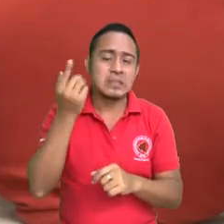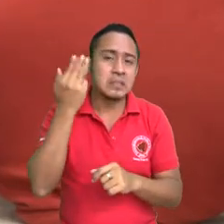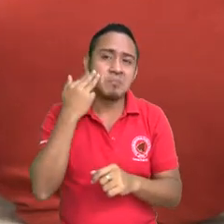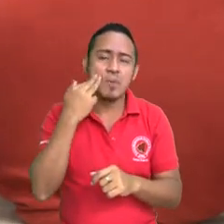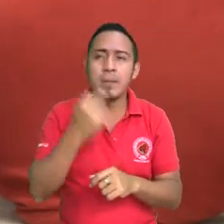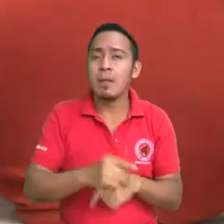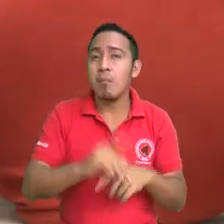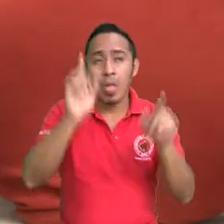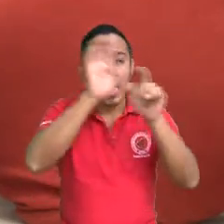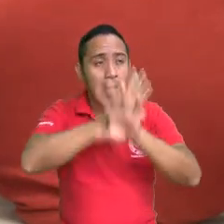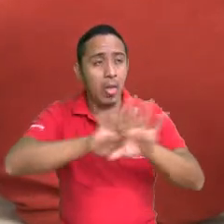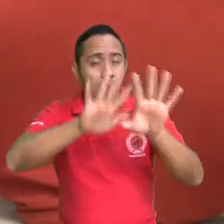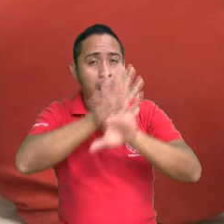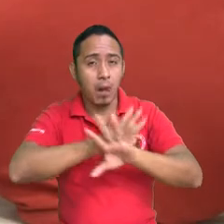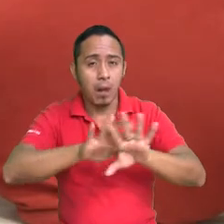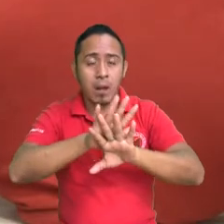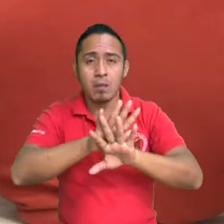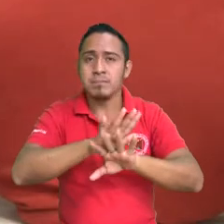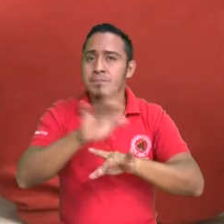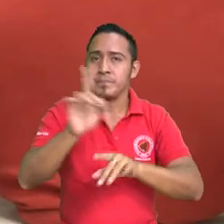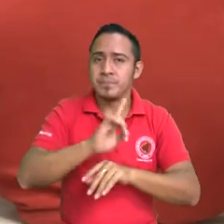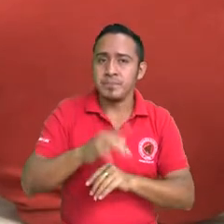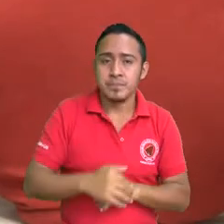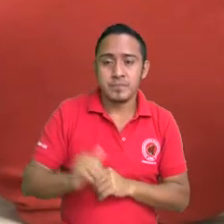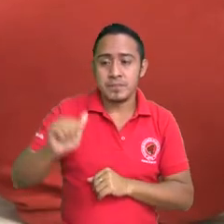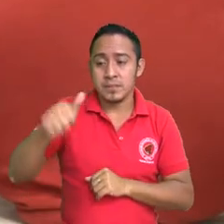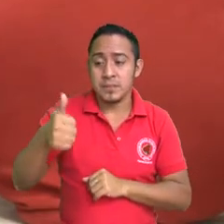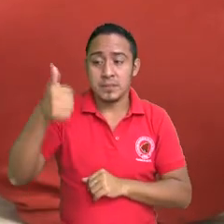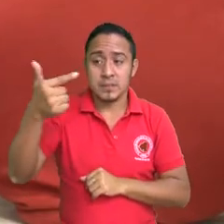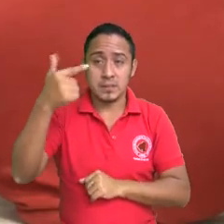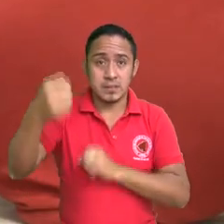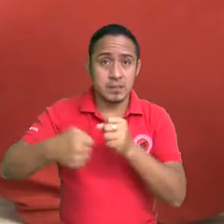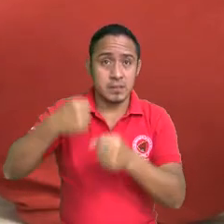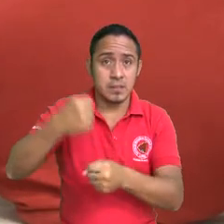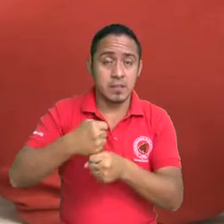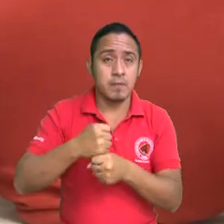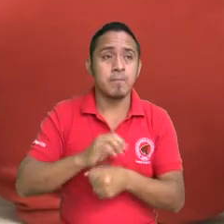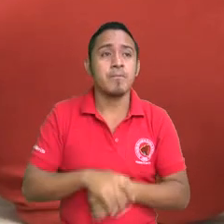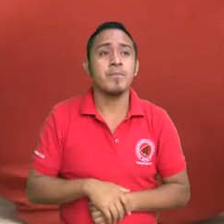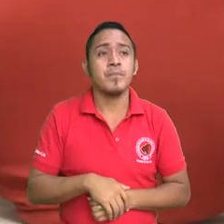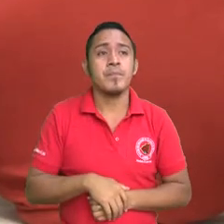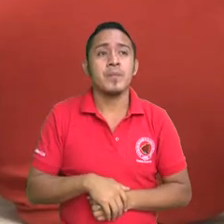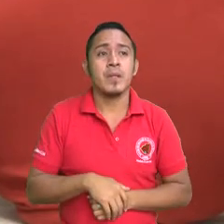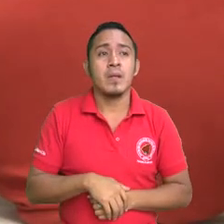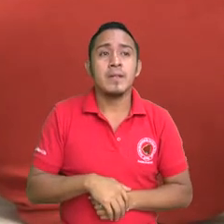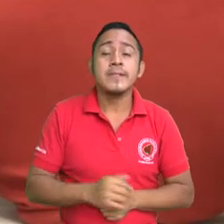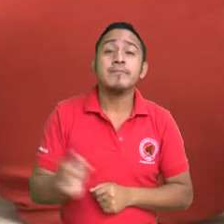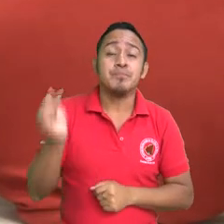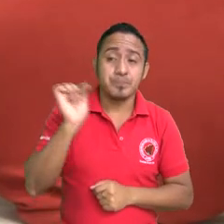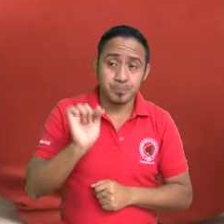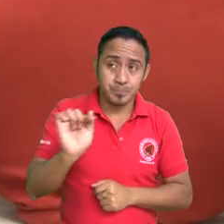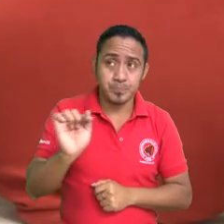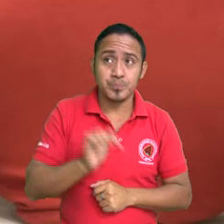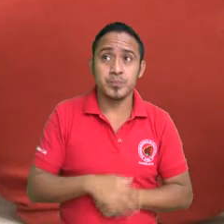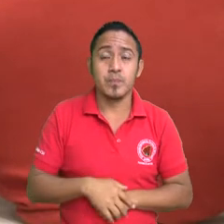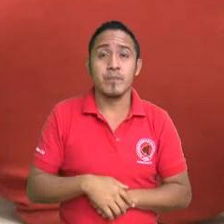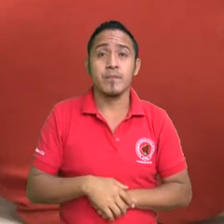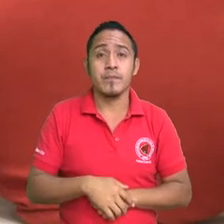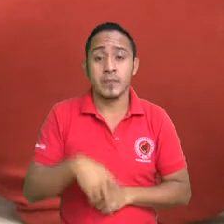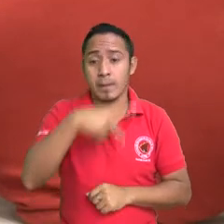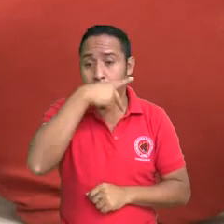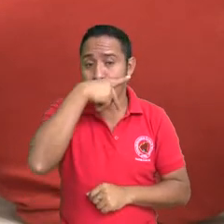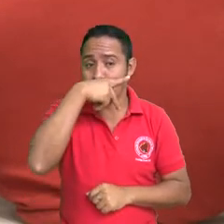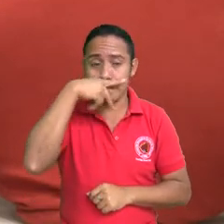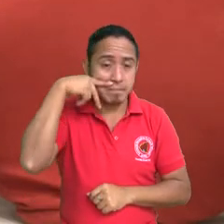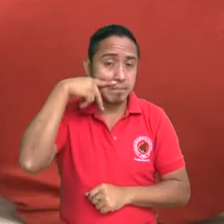la pizarra, a menos que ya haya alcanzado la edad de 6, 7 años. Entonces, en este caso, lo que los padres